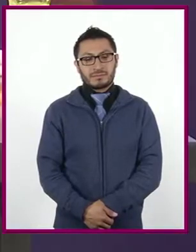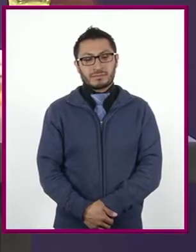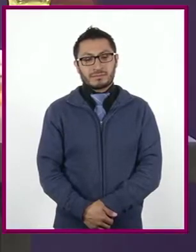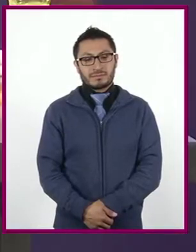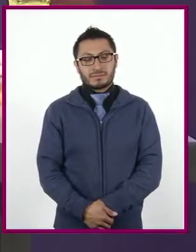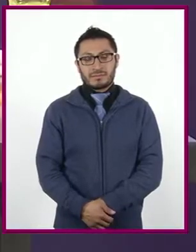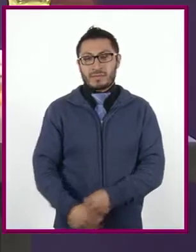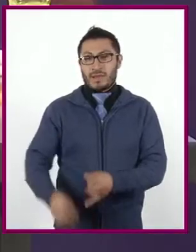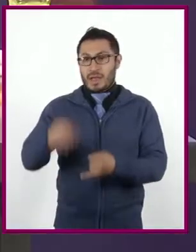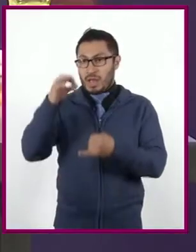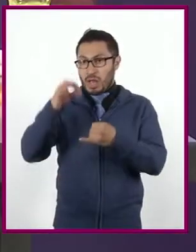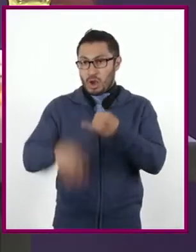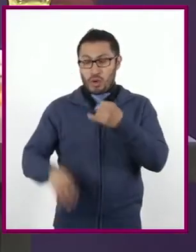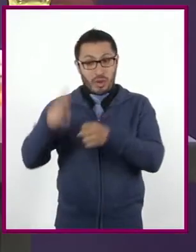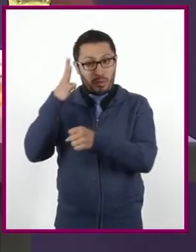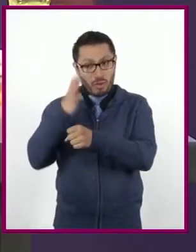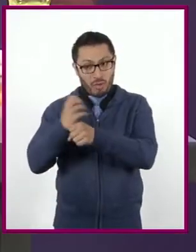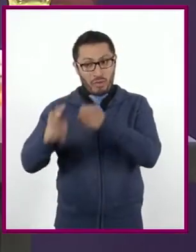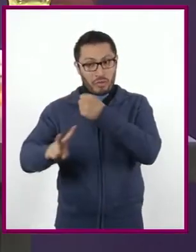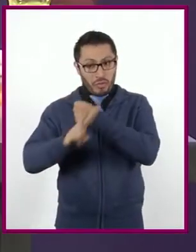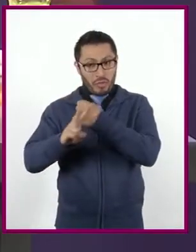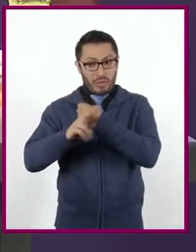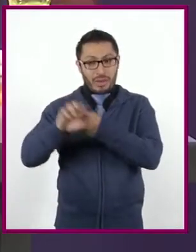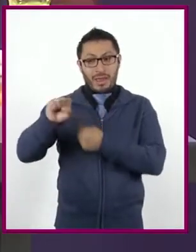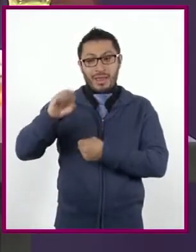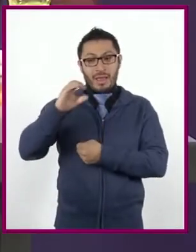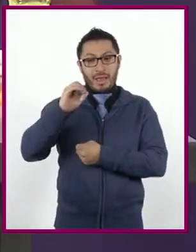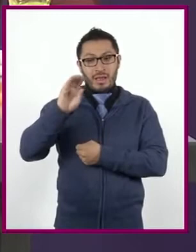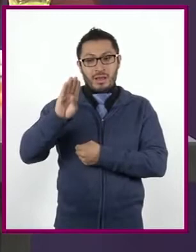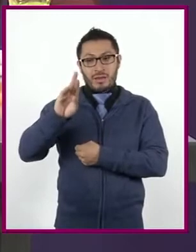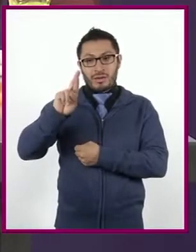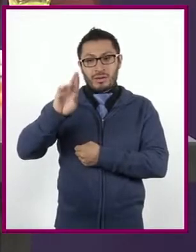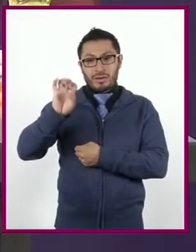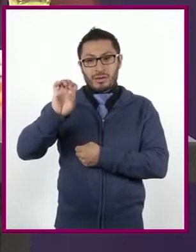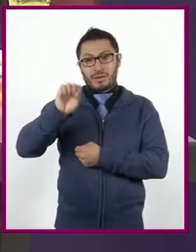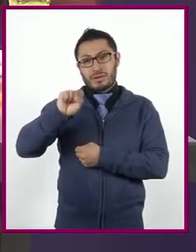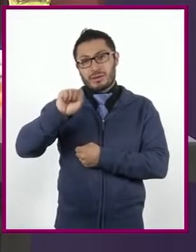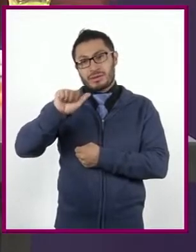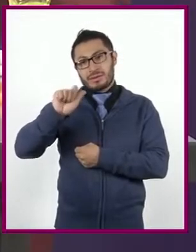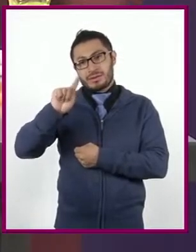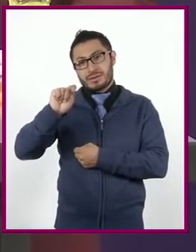Y nuestra última disolución será sobresaturada.